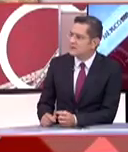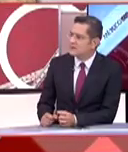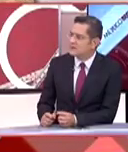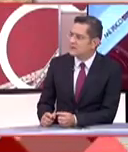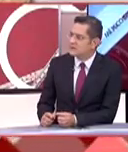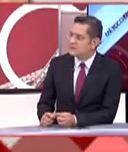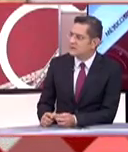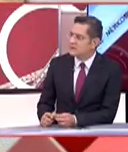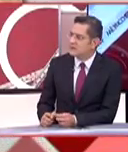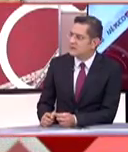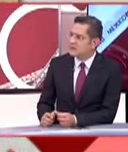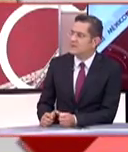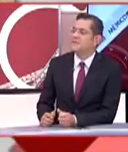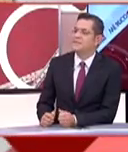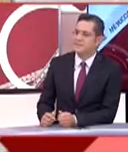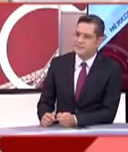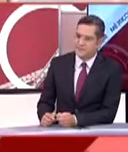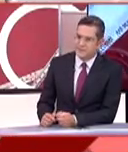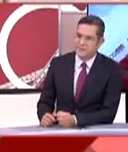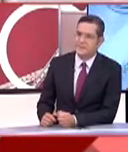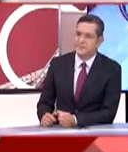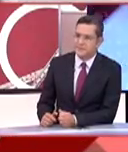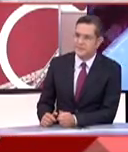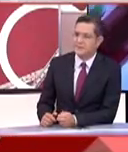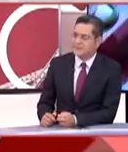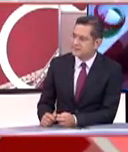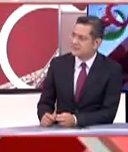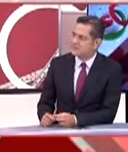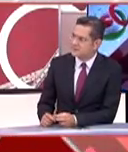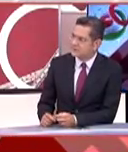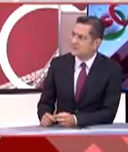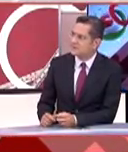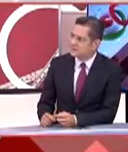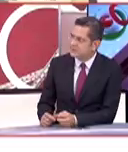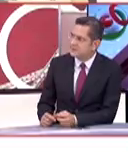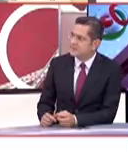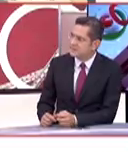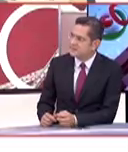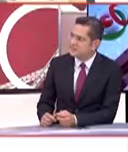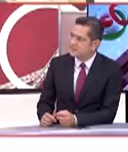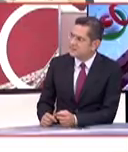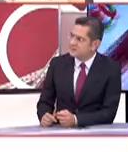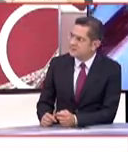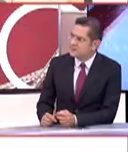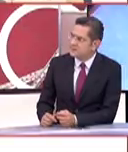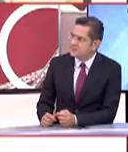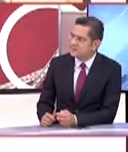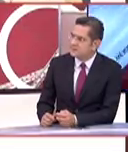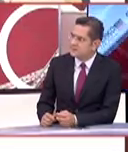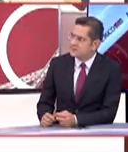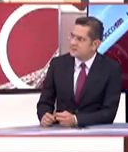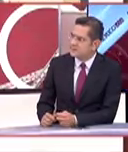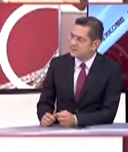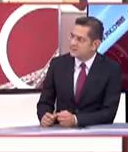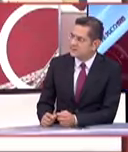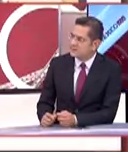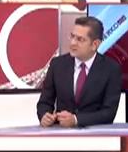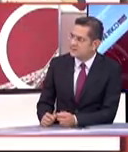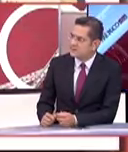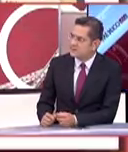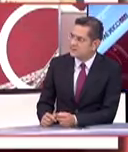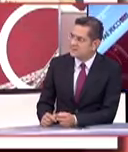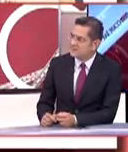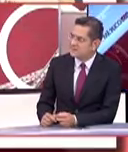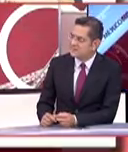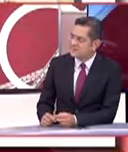solamente literario, y le va agregando elementos para acercarnos al uso de las palabras. Hay momentos que son francamente muy divertidos,